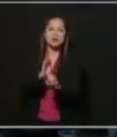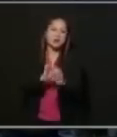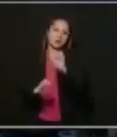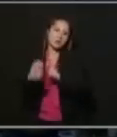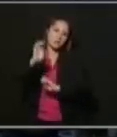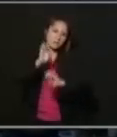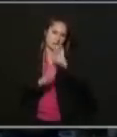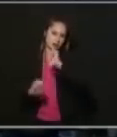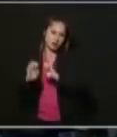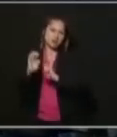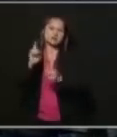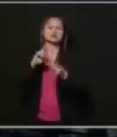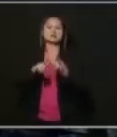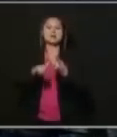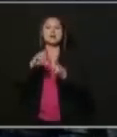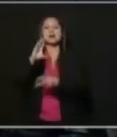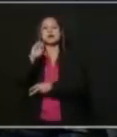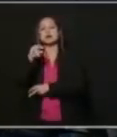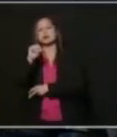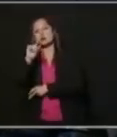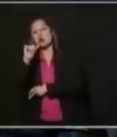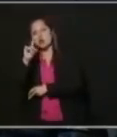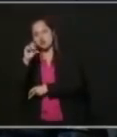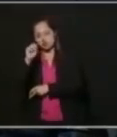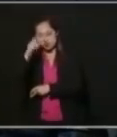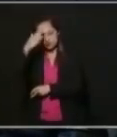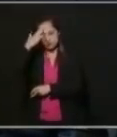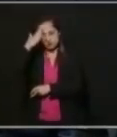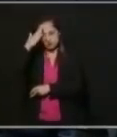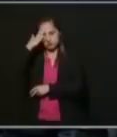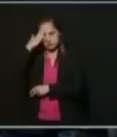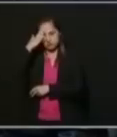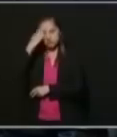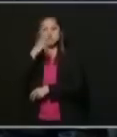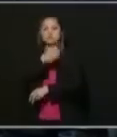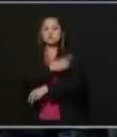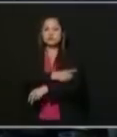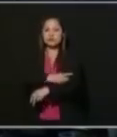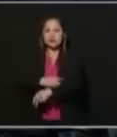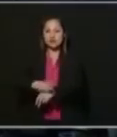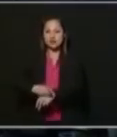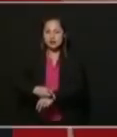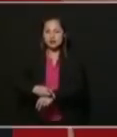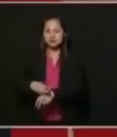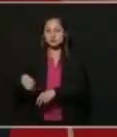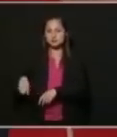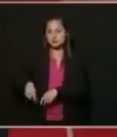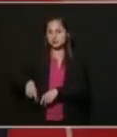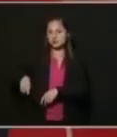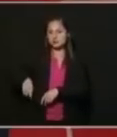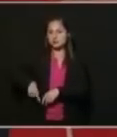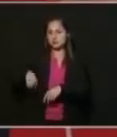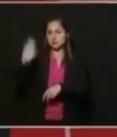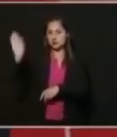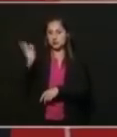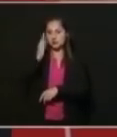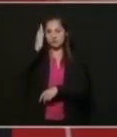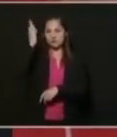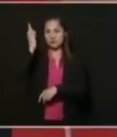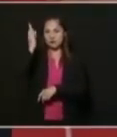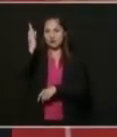los consulados. Solo habrá una delegación del gobierno federal en los